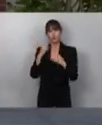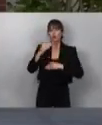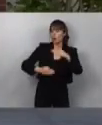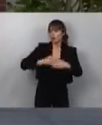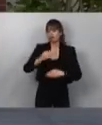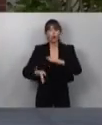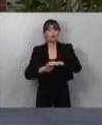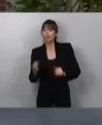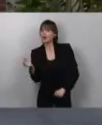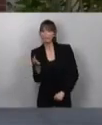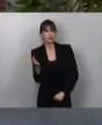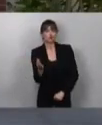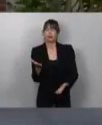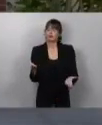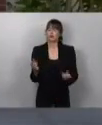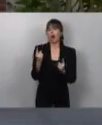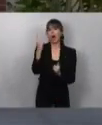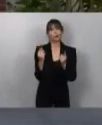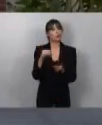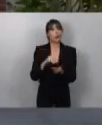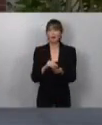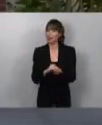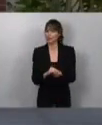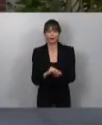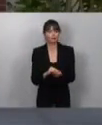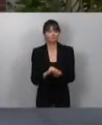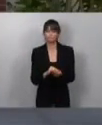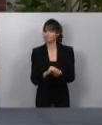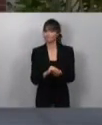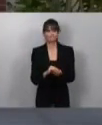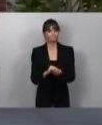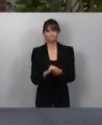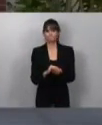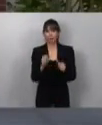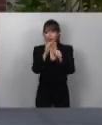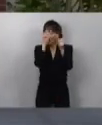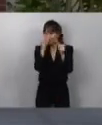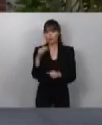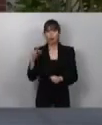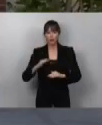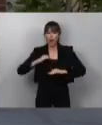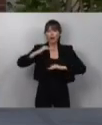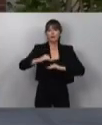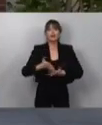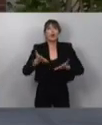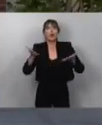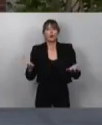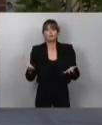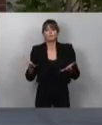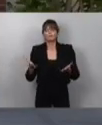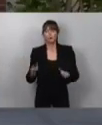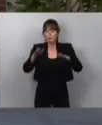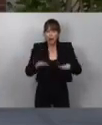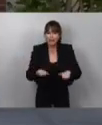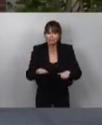alegro equivocarme y que Eh bueno que continúe ha quedado patente que a él le